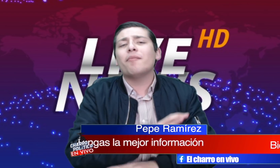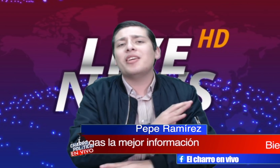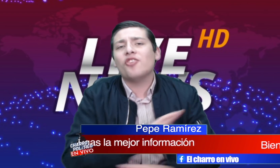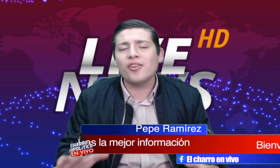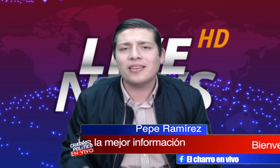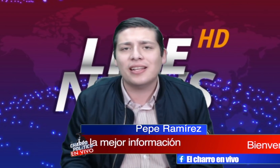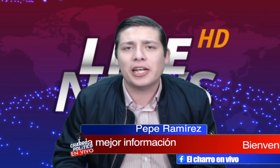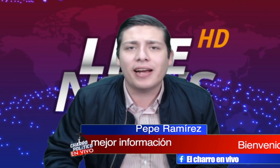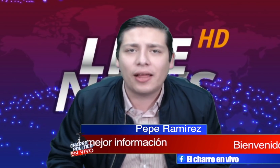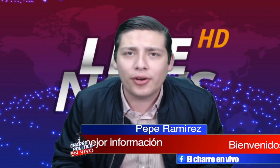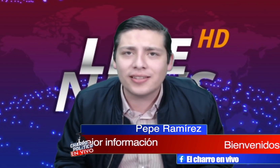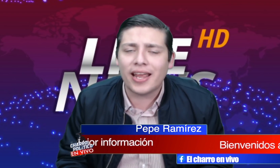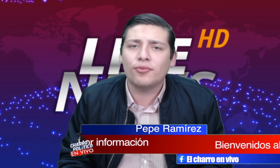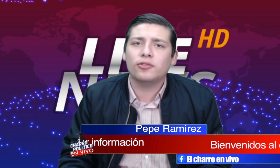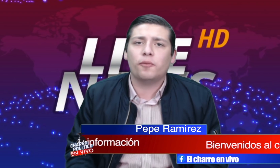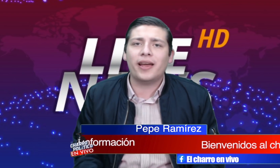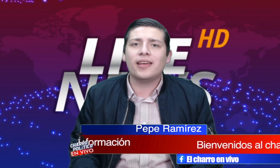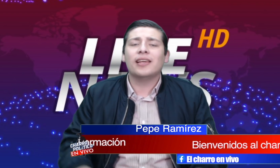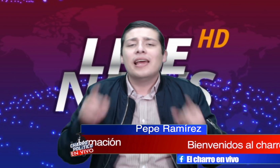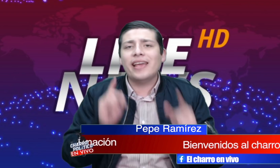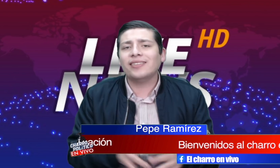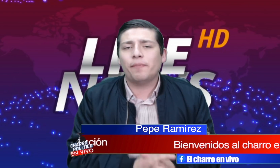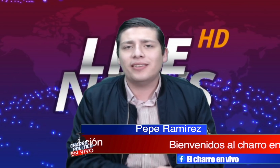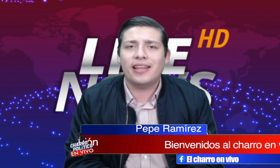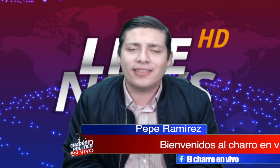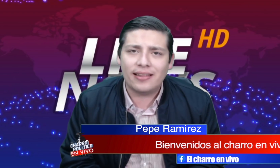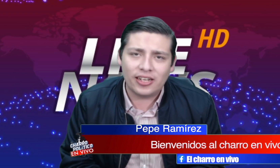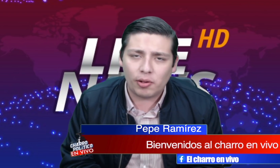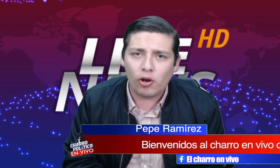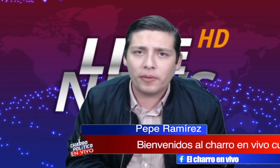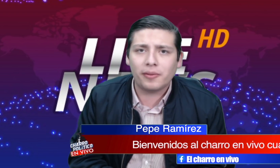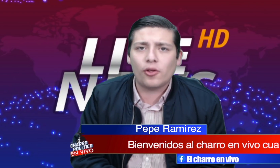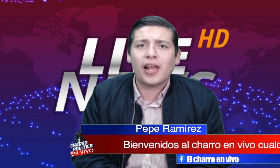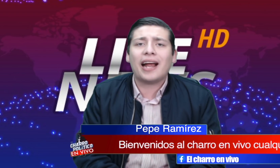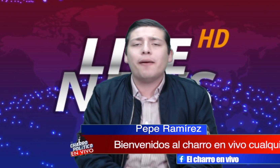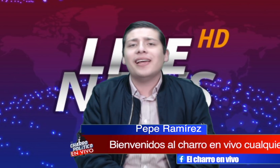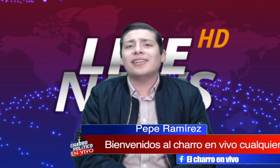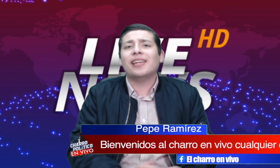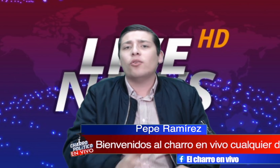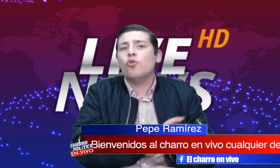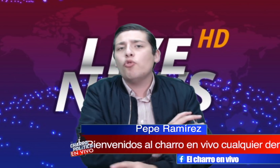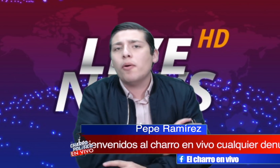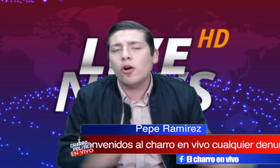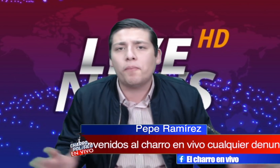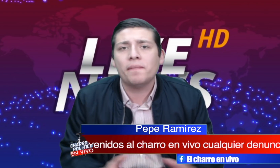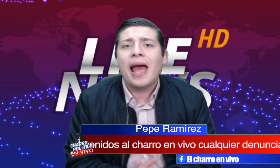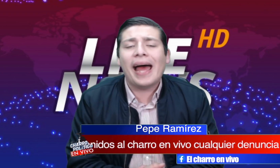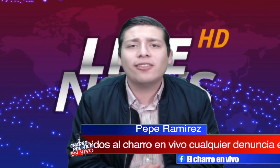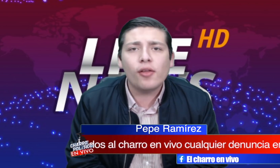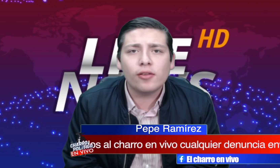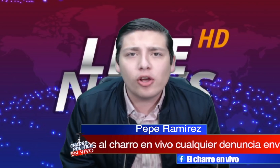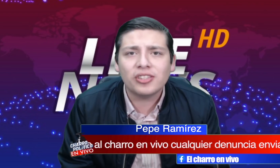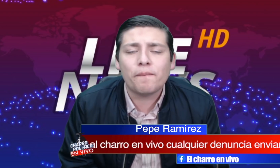a millones de trabajadores en nuestro país. Y es que el presidente Andrés Manuel López Obrador acaba de asentar un nuevo golpe